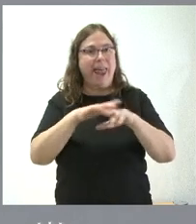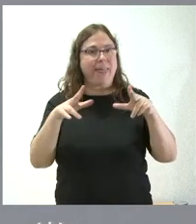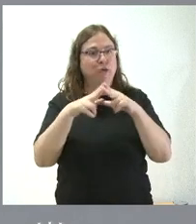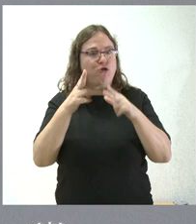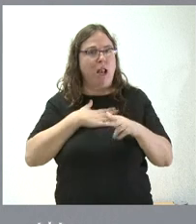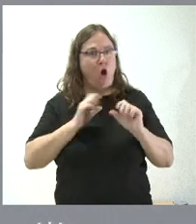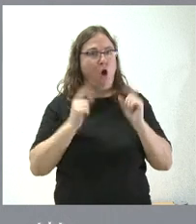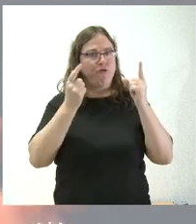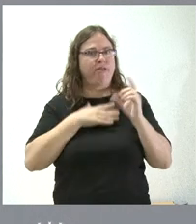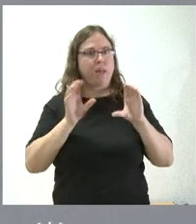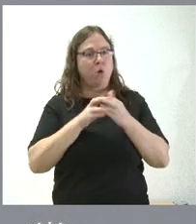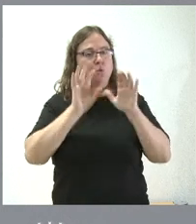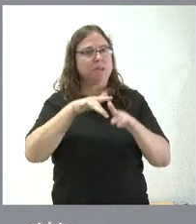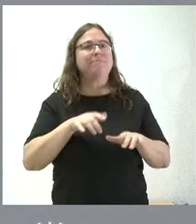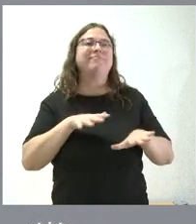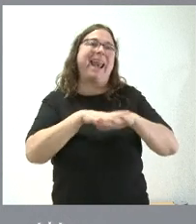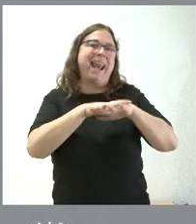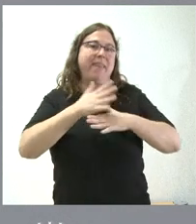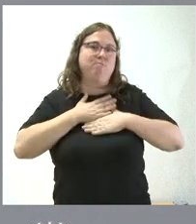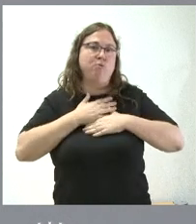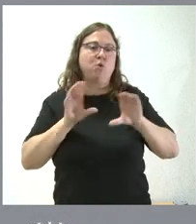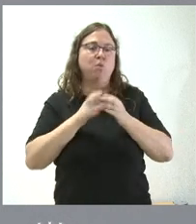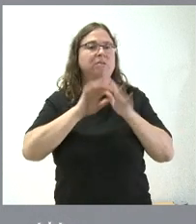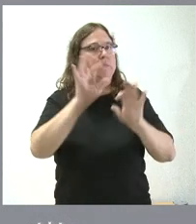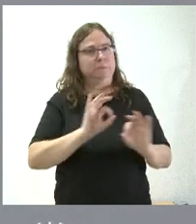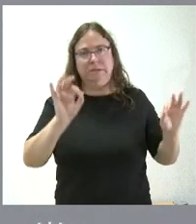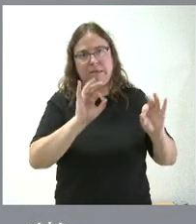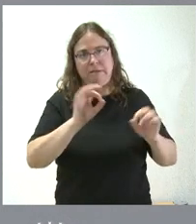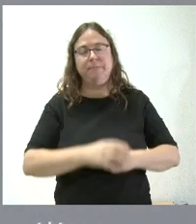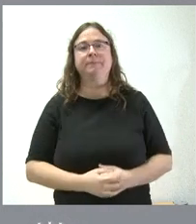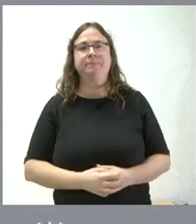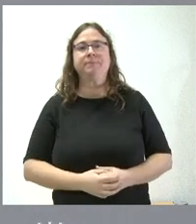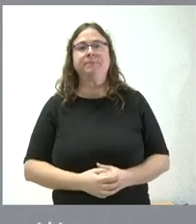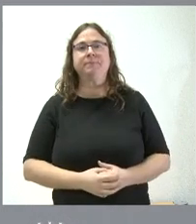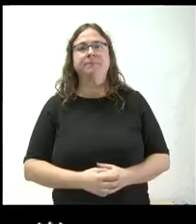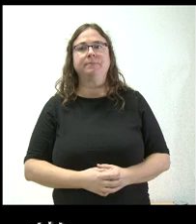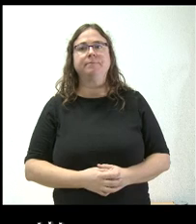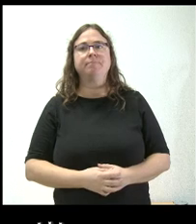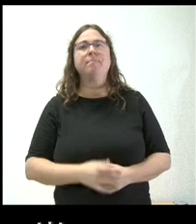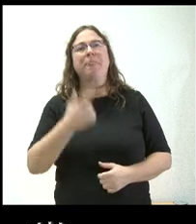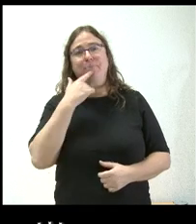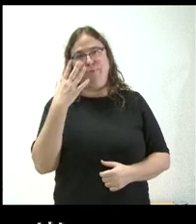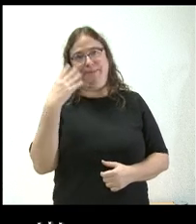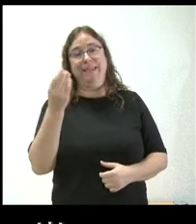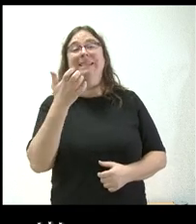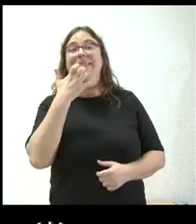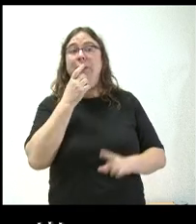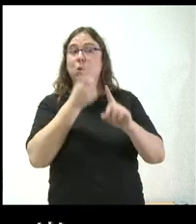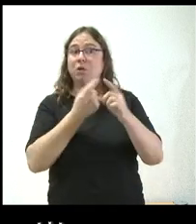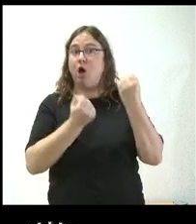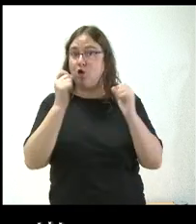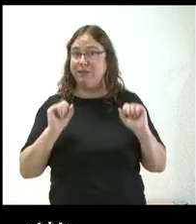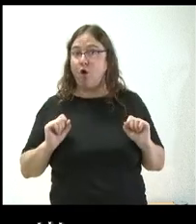oficiales de los instrumentos de redes que también utiliza oficialmente la junta de castell León para comunicarse pero entiende usted que si ha utilizado el coche